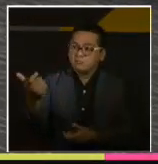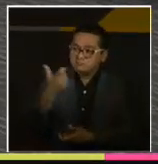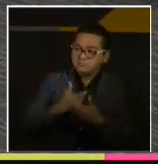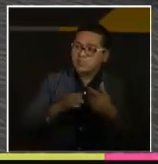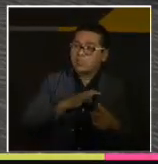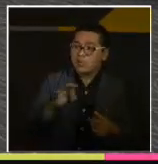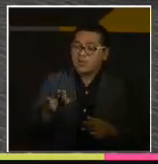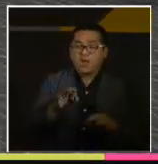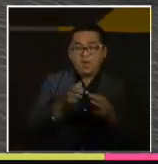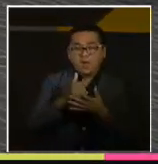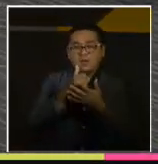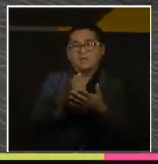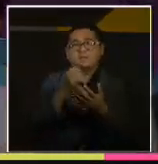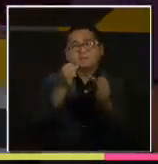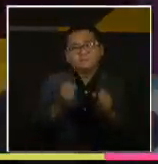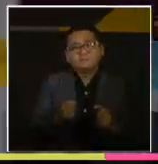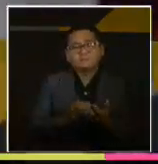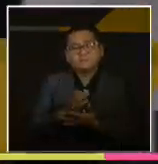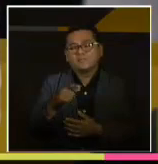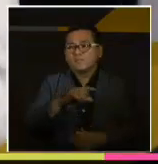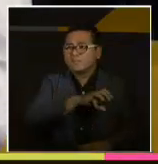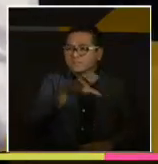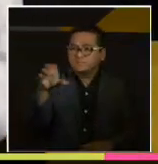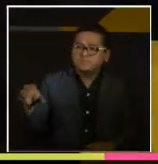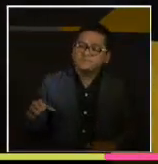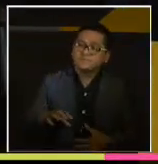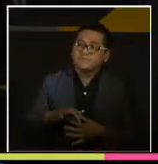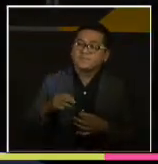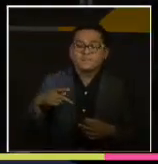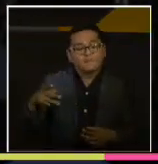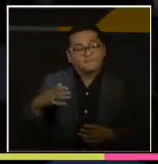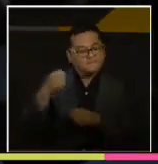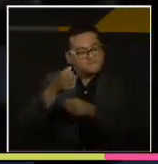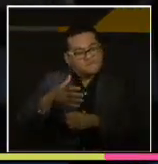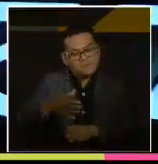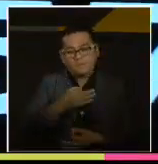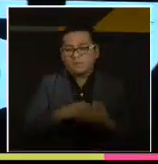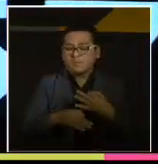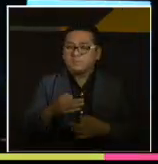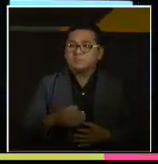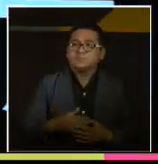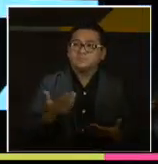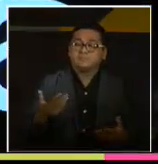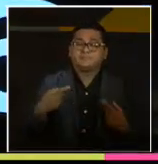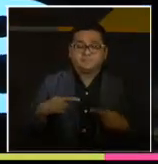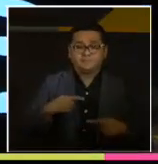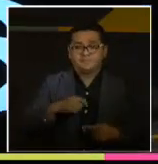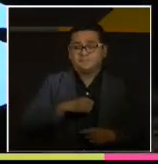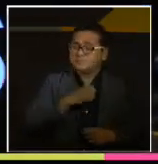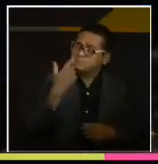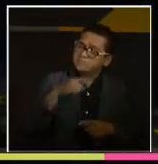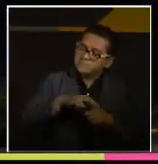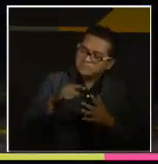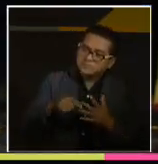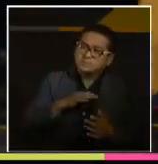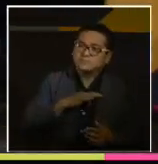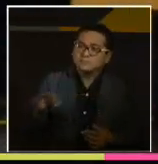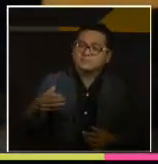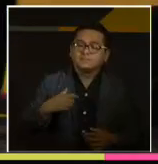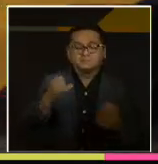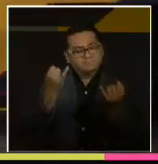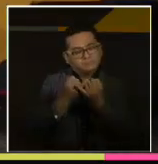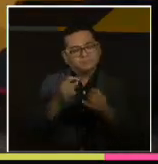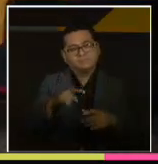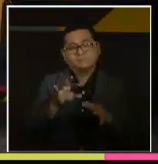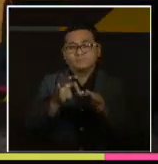inversión y asegurarnos que los campesinos, que los pescadores y que los apicultores, los artesanos, etcétera, tengan las